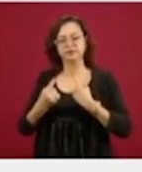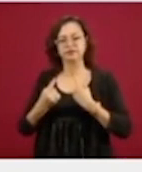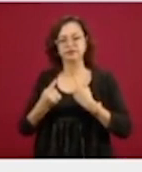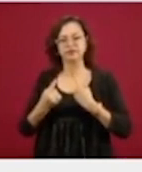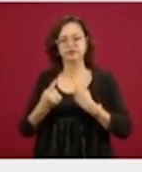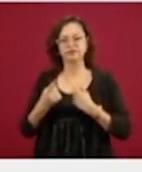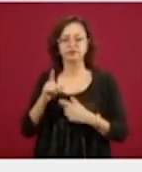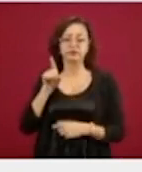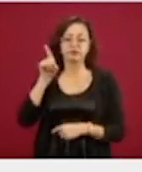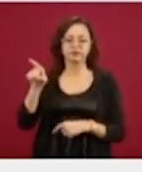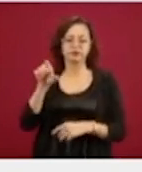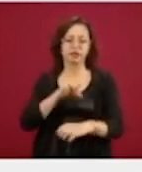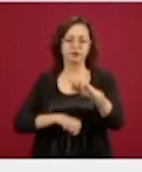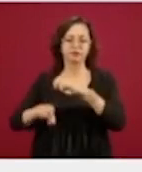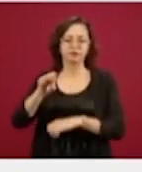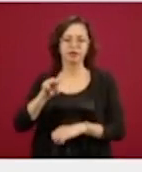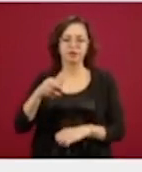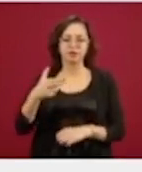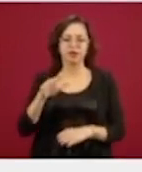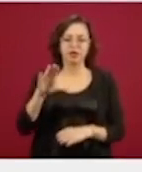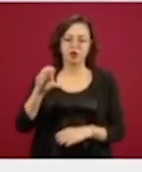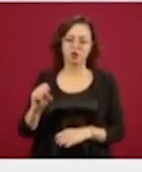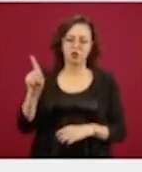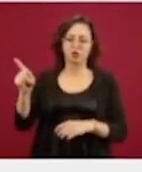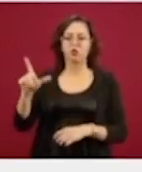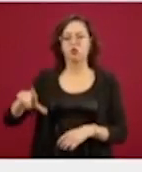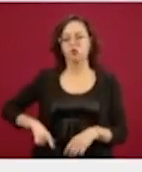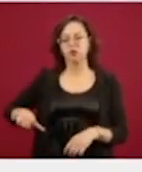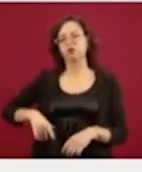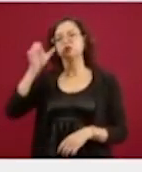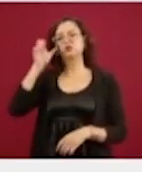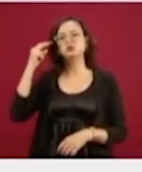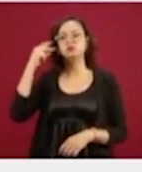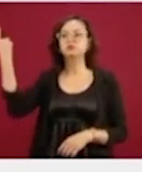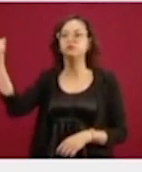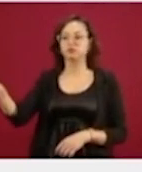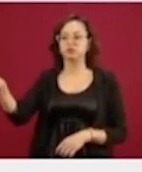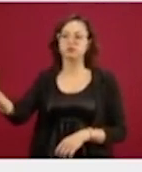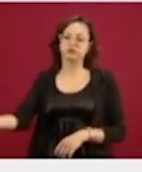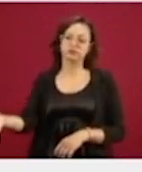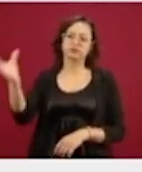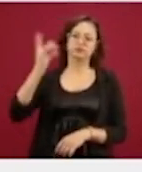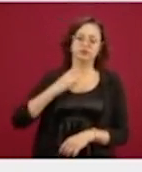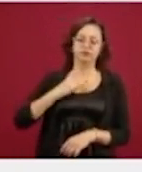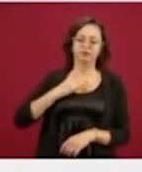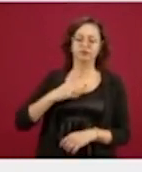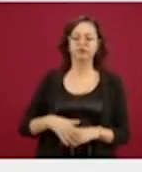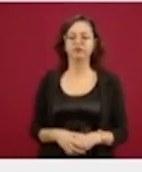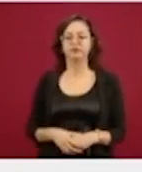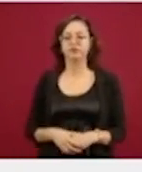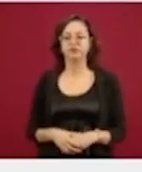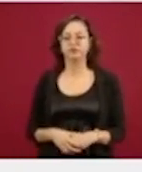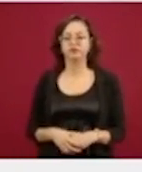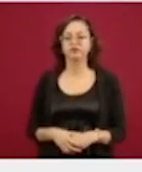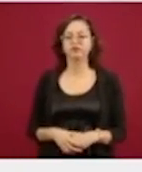es una empresa que nos designó el Gobierno de China. El 26 de marzo, la Secretaría logró una cotización inmediata de